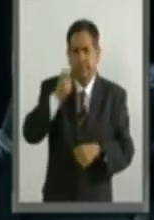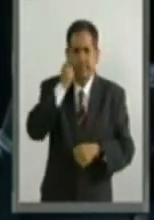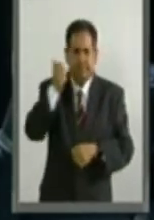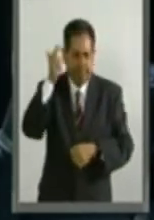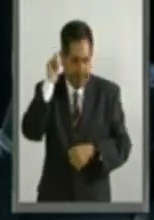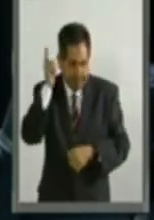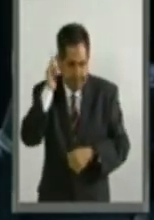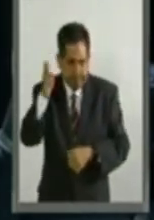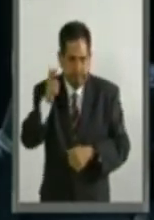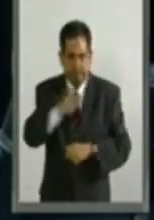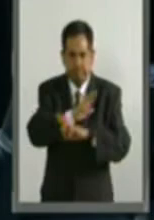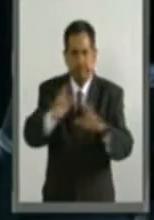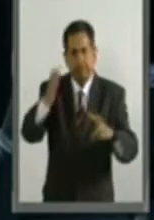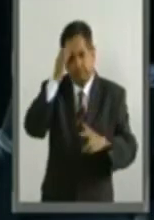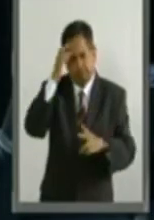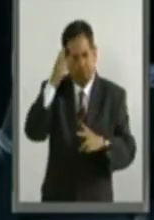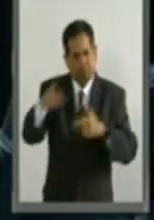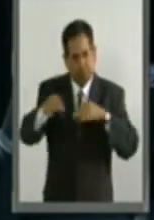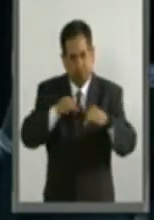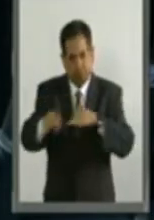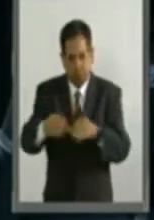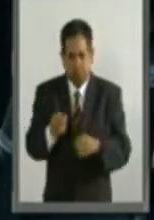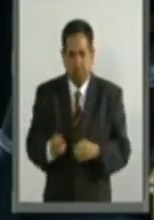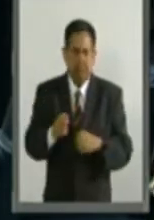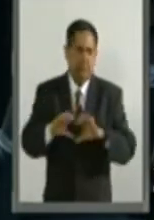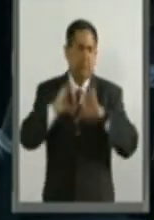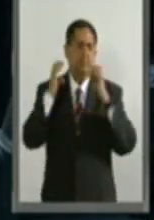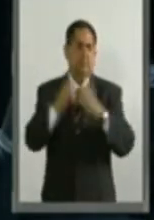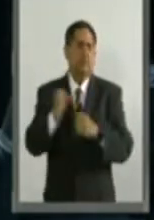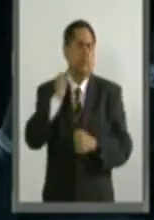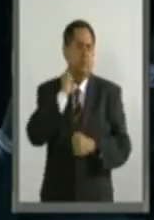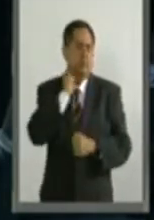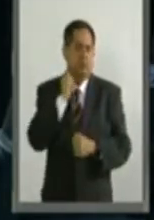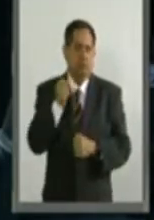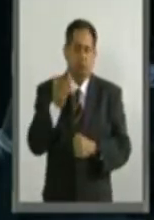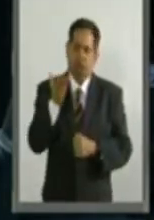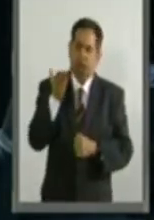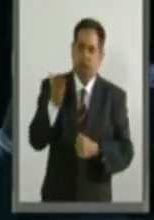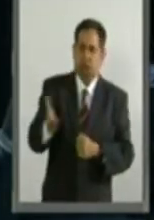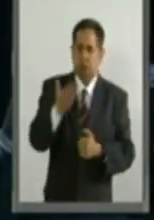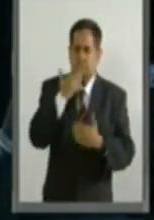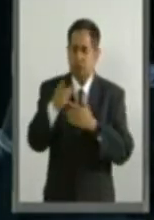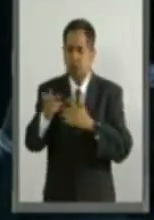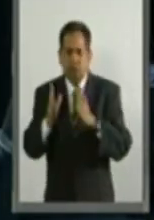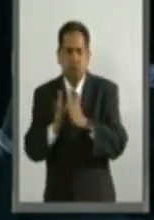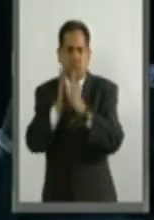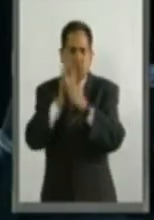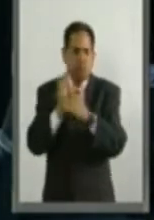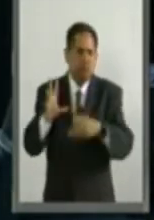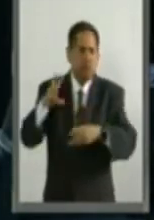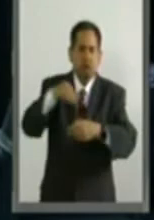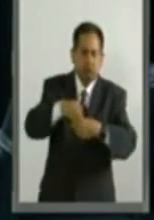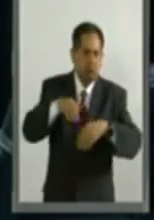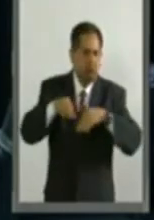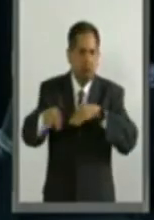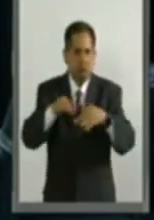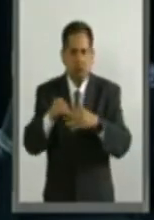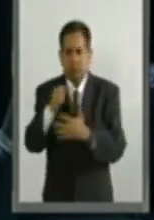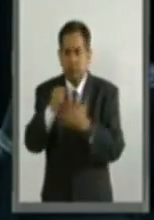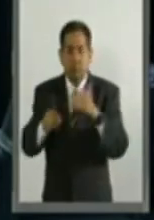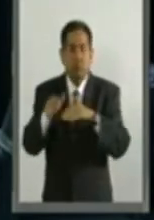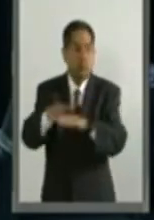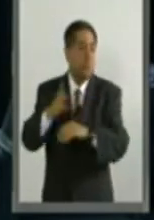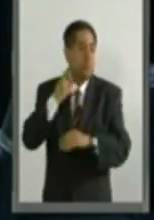éxito, reconocer su trabajo en esta Cámara de los Senadores, de sus intervenciones, de su trabajo en materia